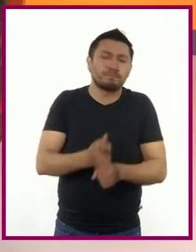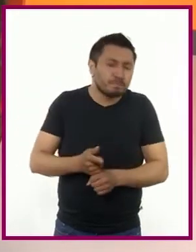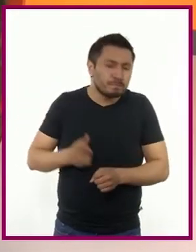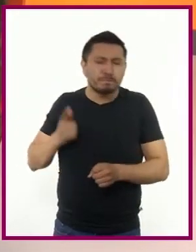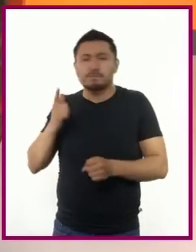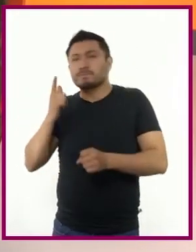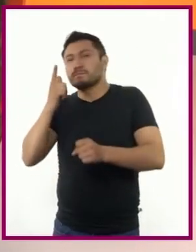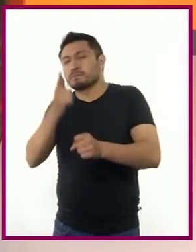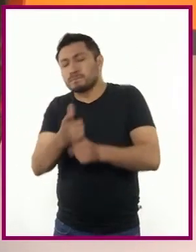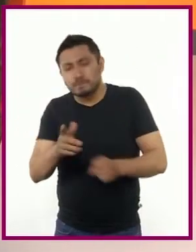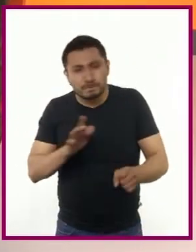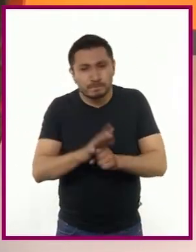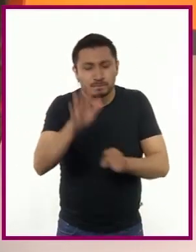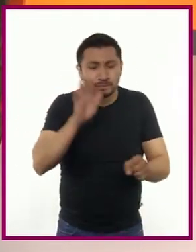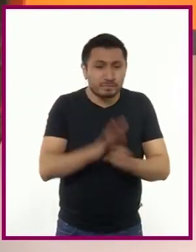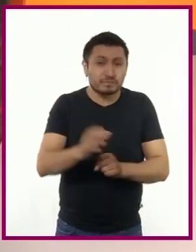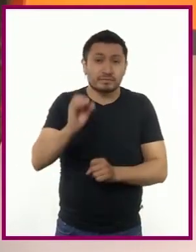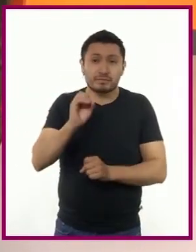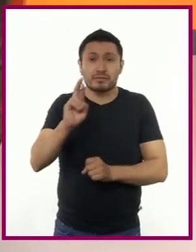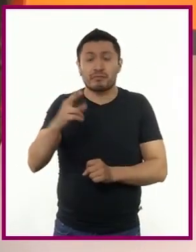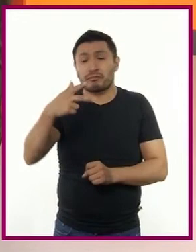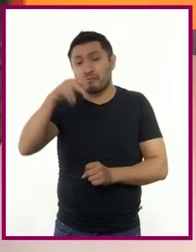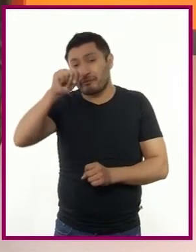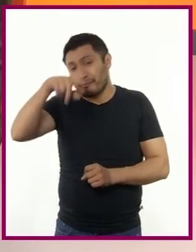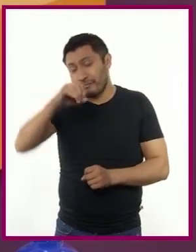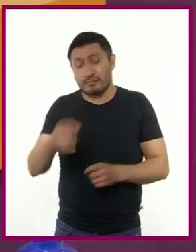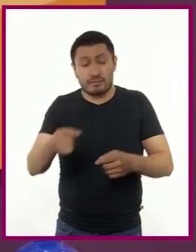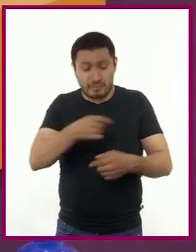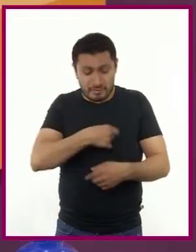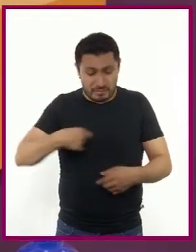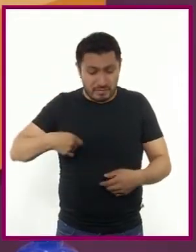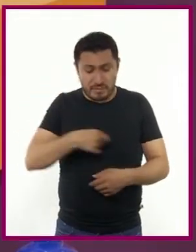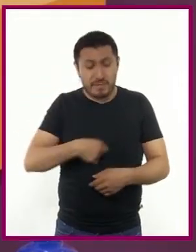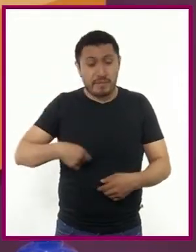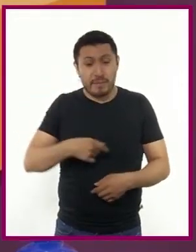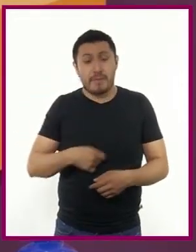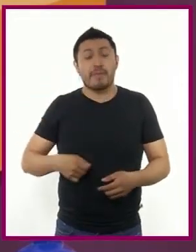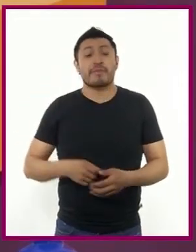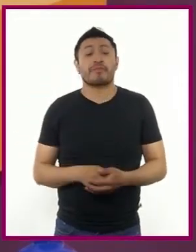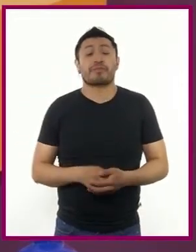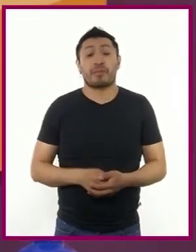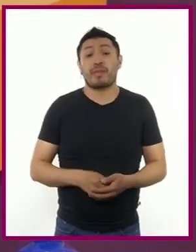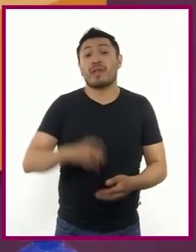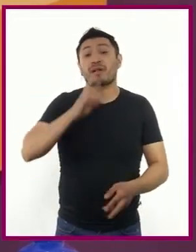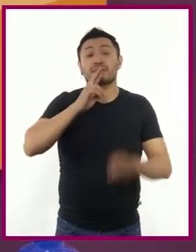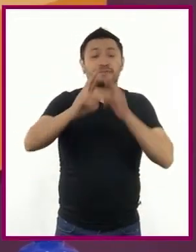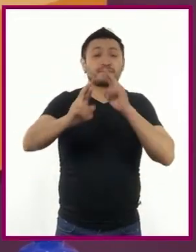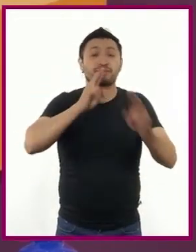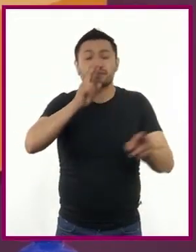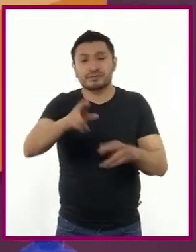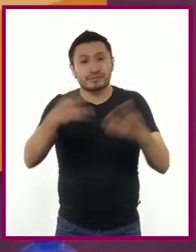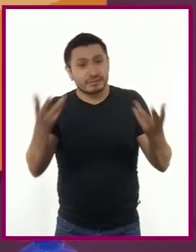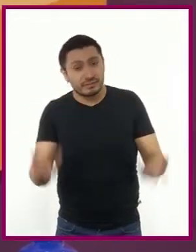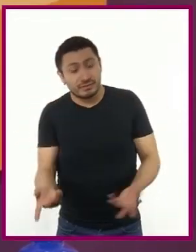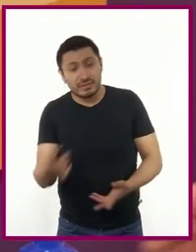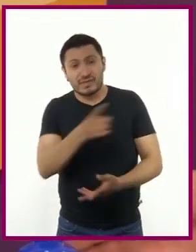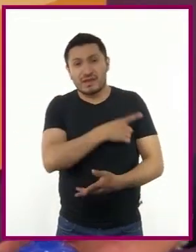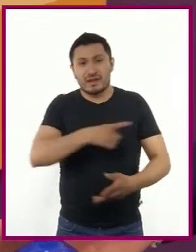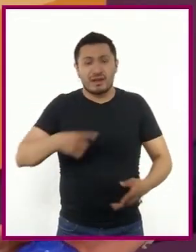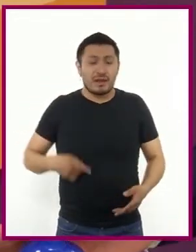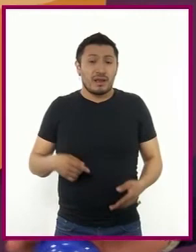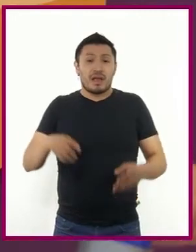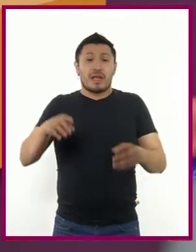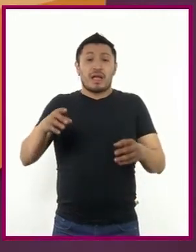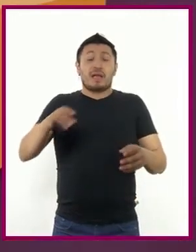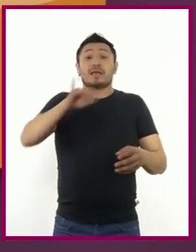el órgano reproductor que se anota en la tarjeta. Las respuestas a las preguntas tienen que ser del